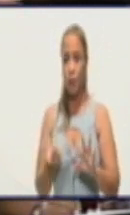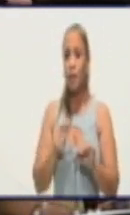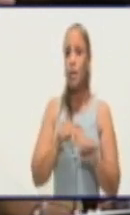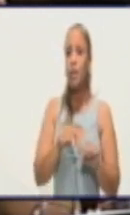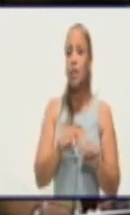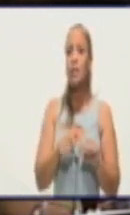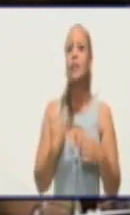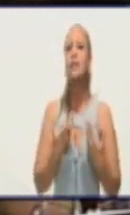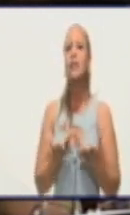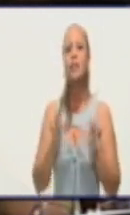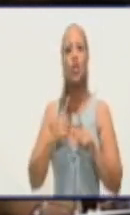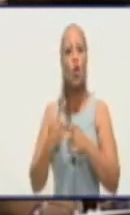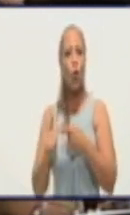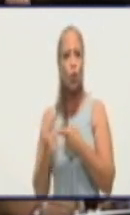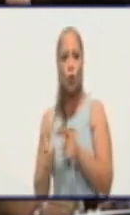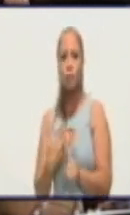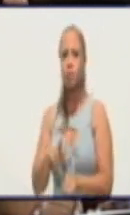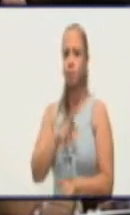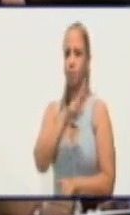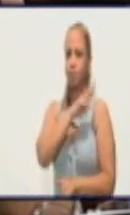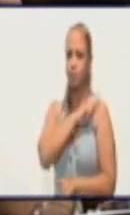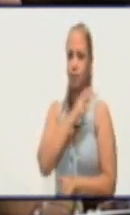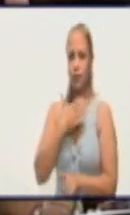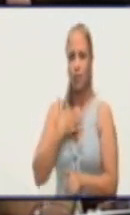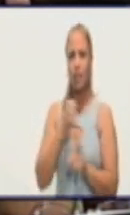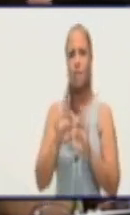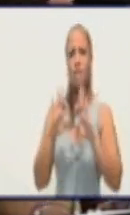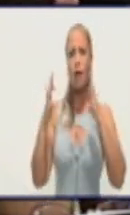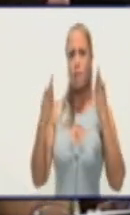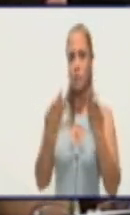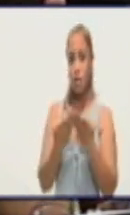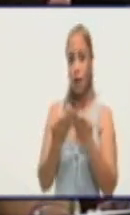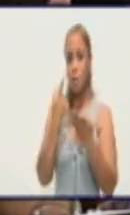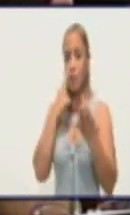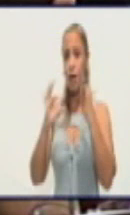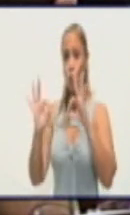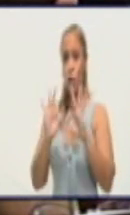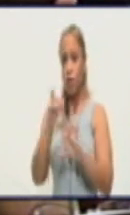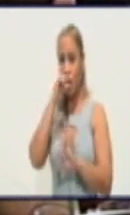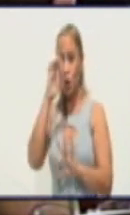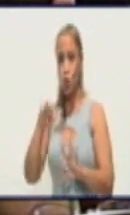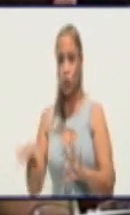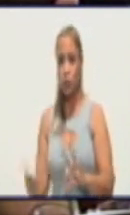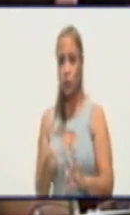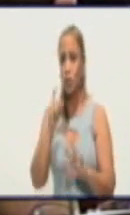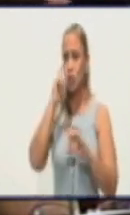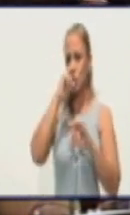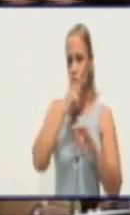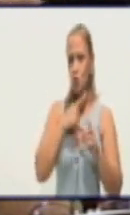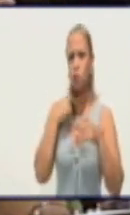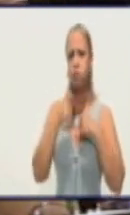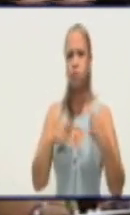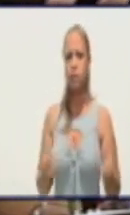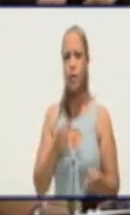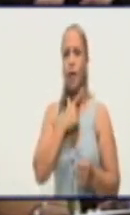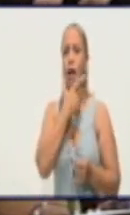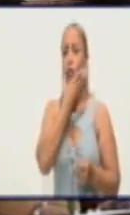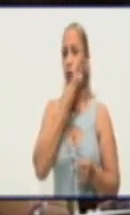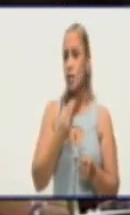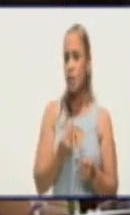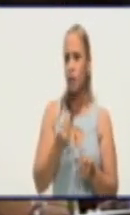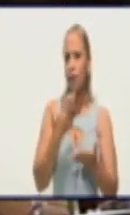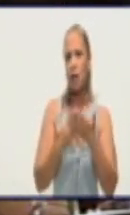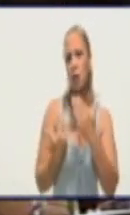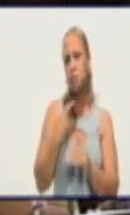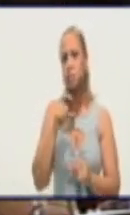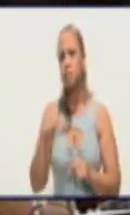con la responsabilidad que hoy tiene que tener la familia para proteger los escolares, los adolescentes, que un poco se van de la mano